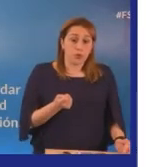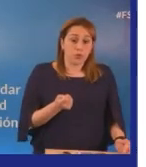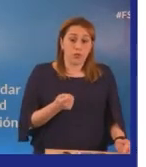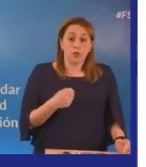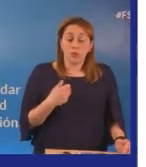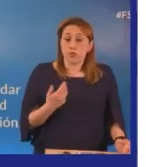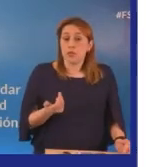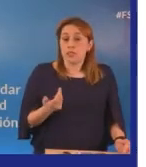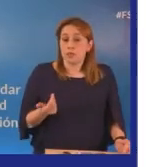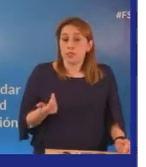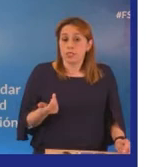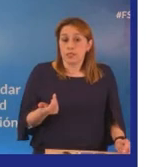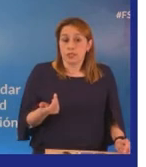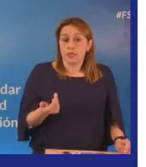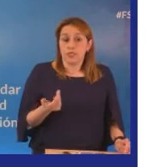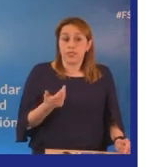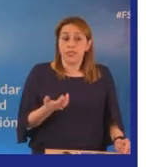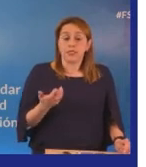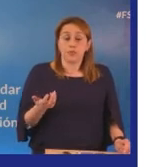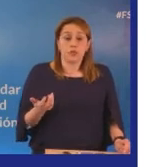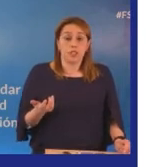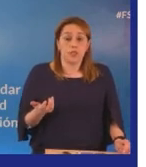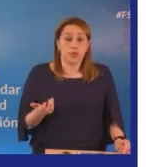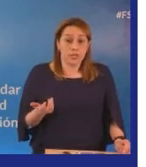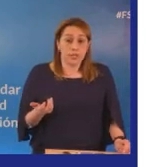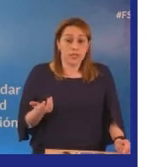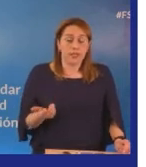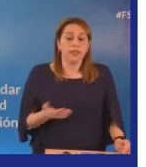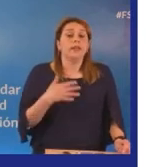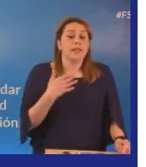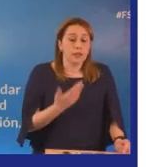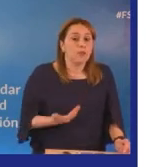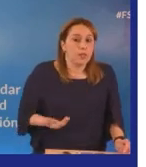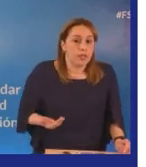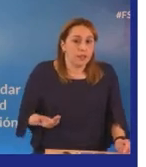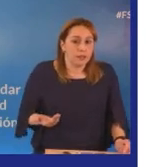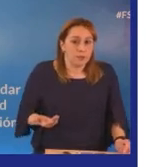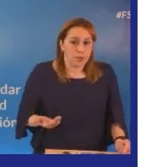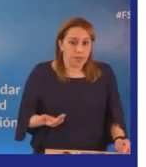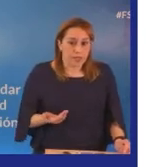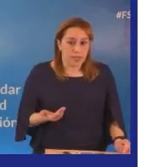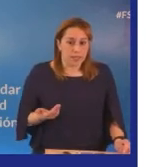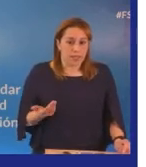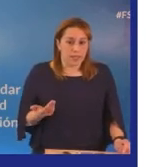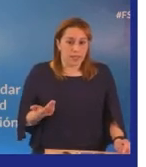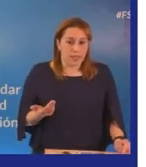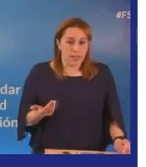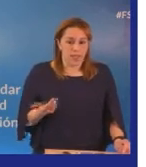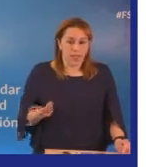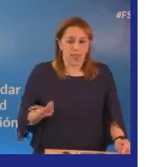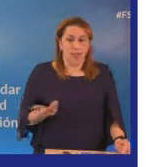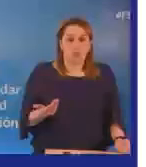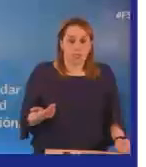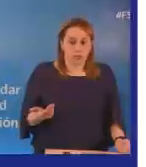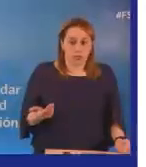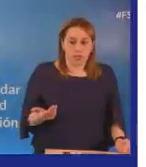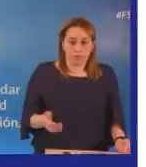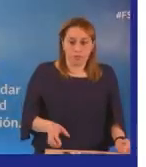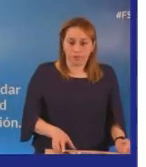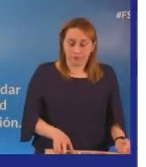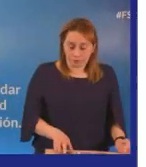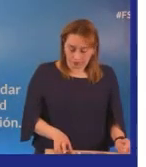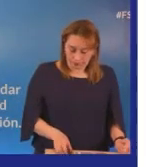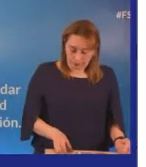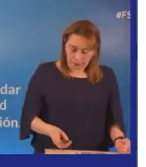por voz, pues puedo hacer muchas acciones en el dispositivo inteligente que pueda permitirle hacer las actividades solito y sin ayuda.